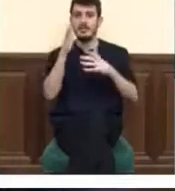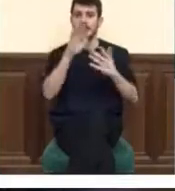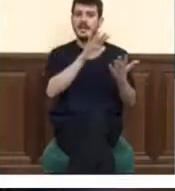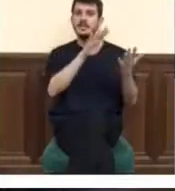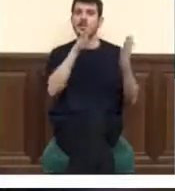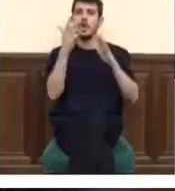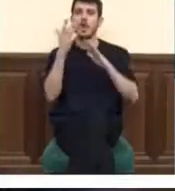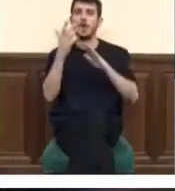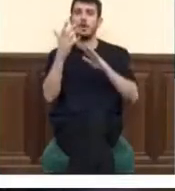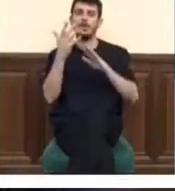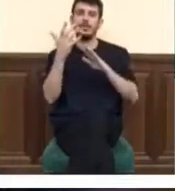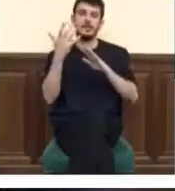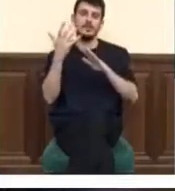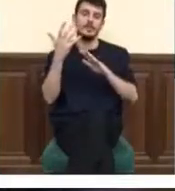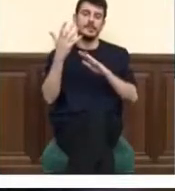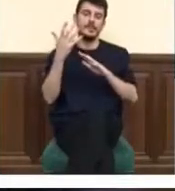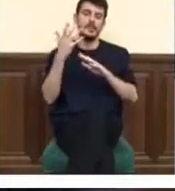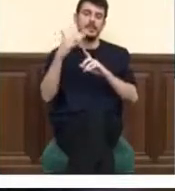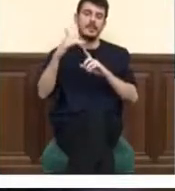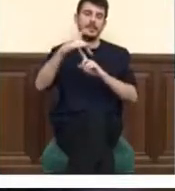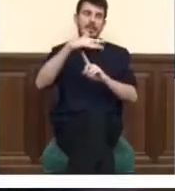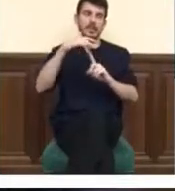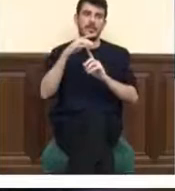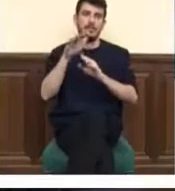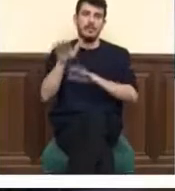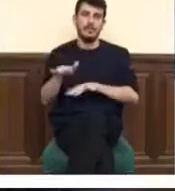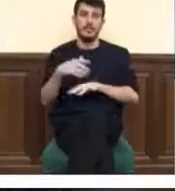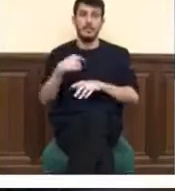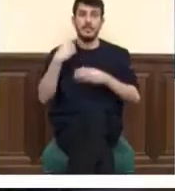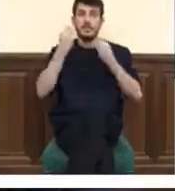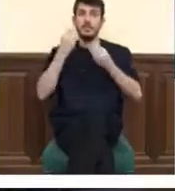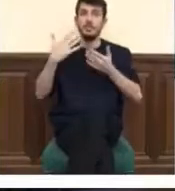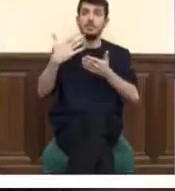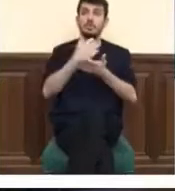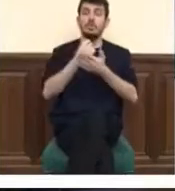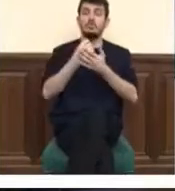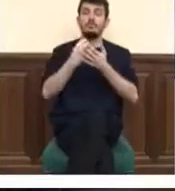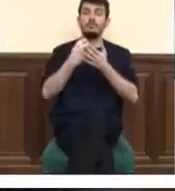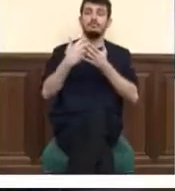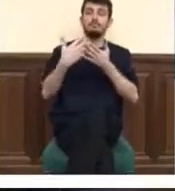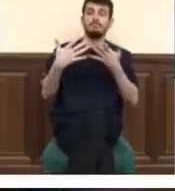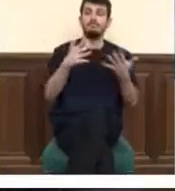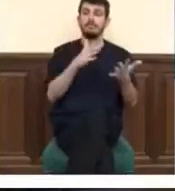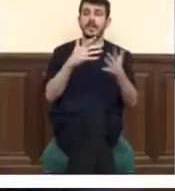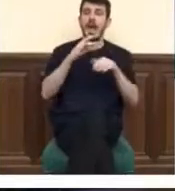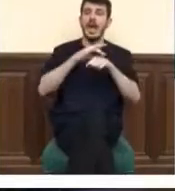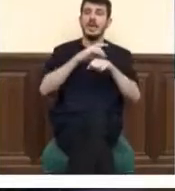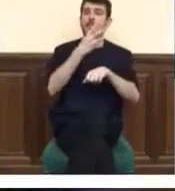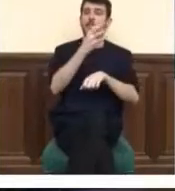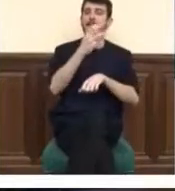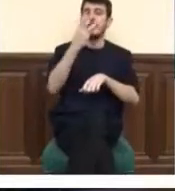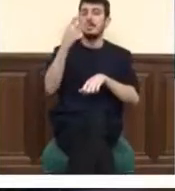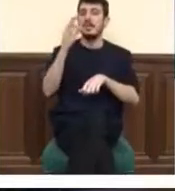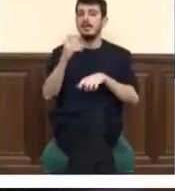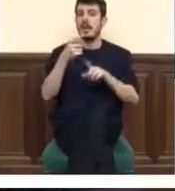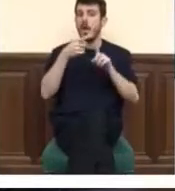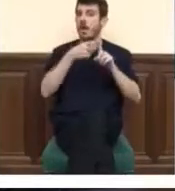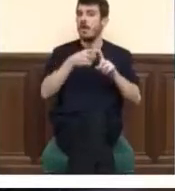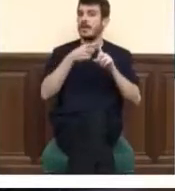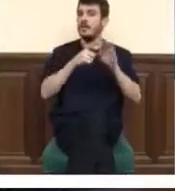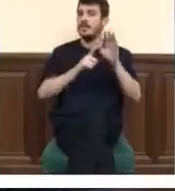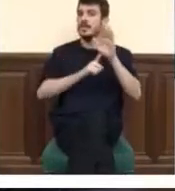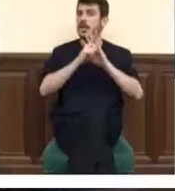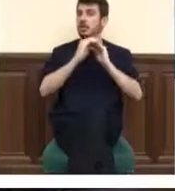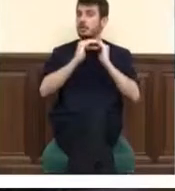todas, quiero pensar, queremos recorrer en línea con los acuerdos con la Agenda 2030 de Objetivos del